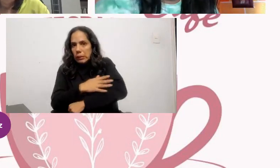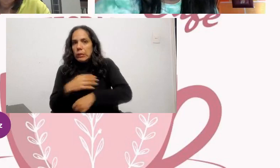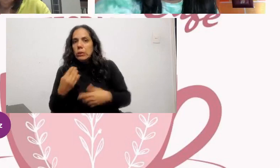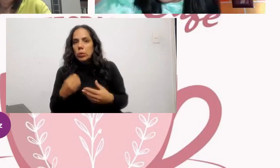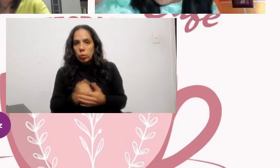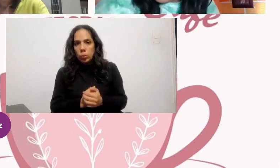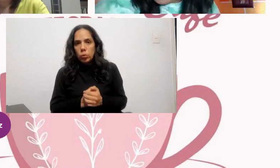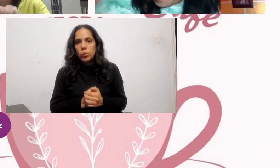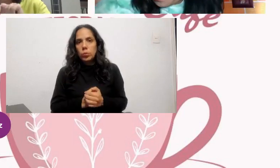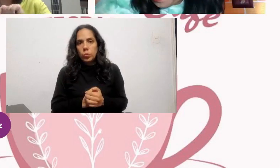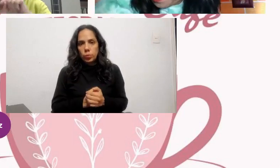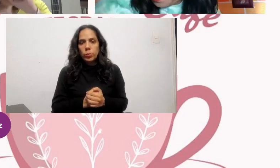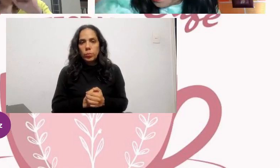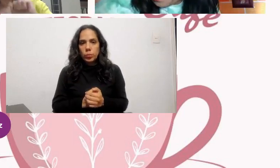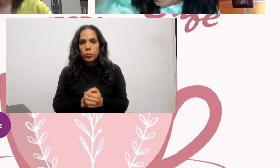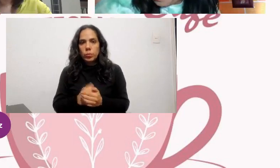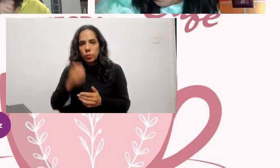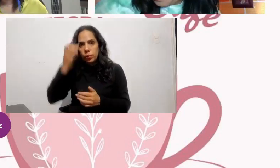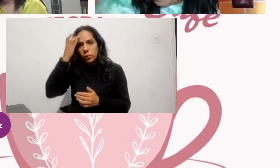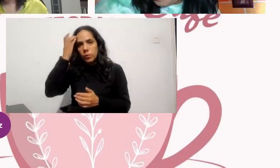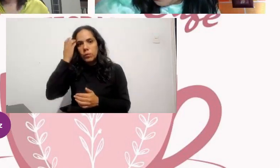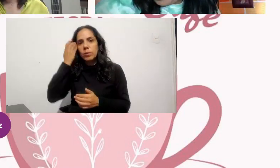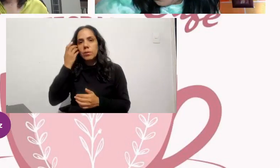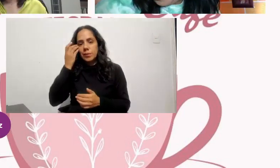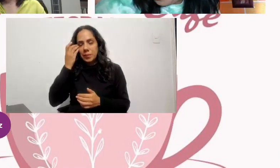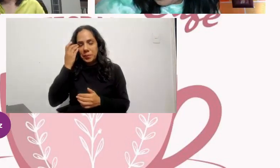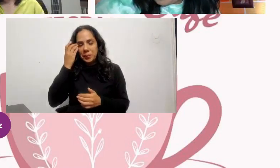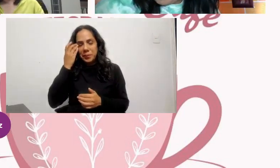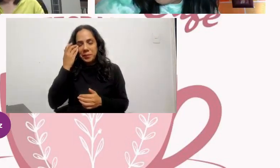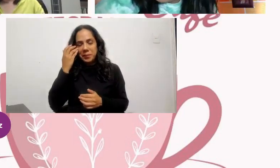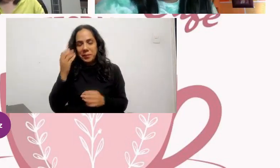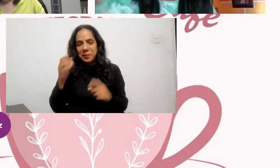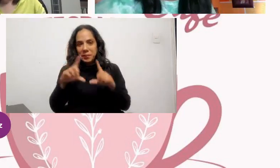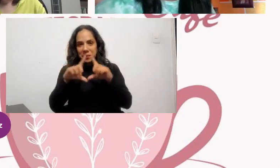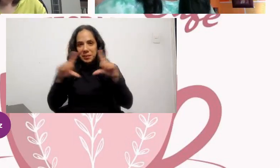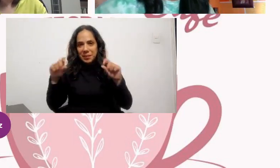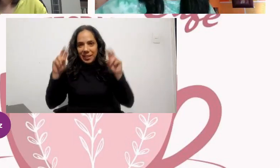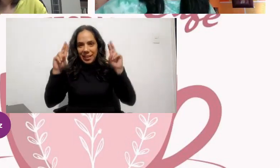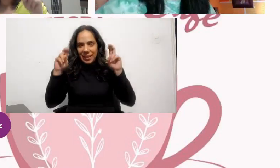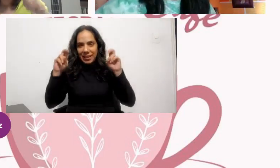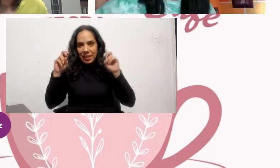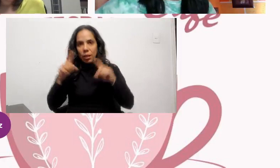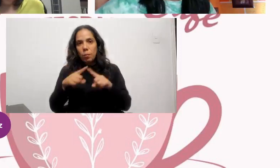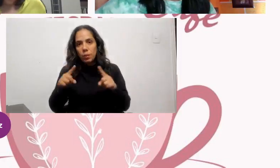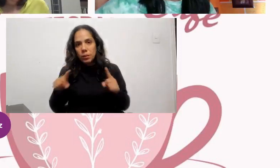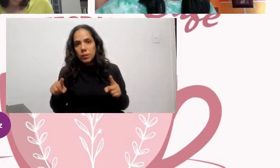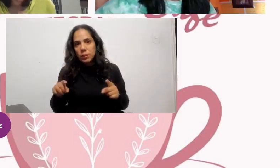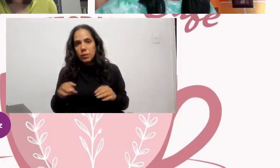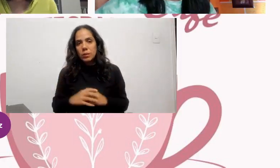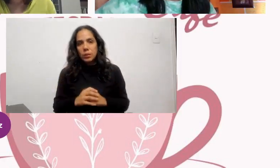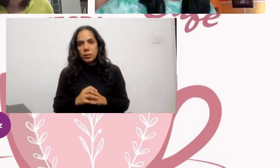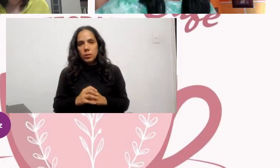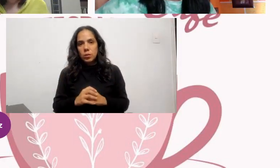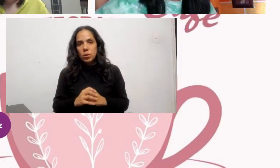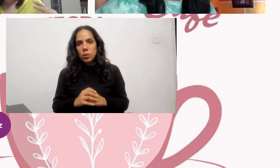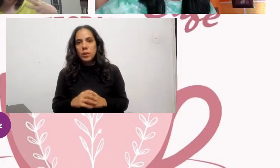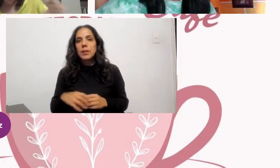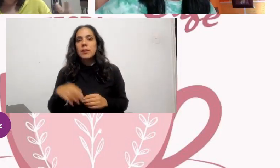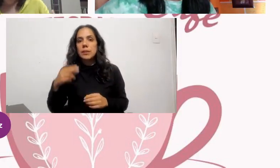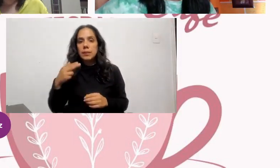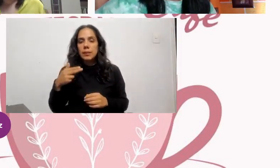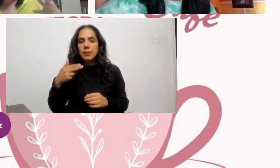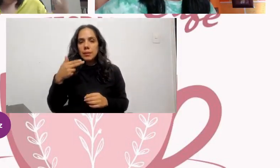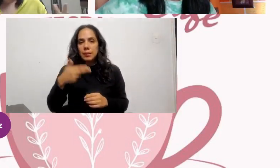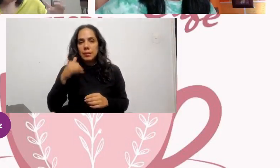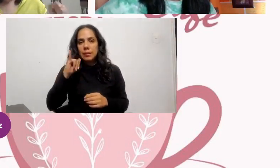IGE, exactamente, mira el título y ahorita mismo voy a hacer la corrección porque eso es una de las cosas que de